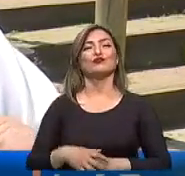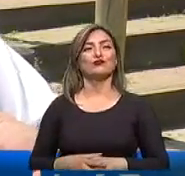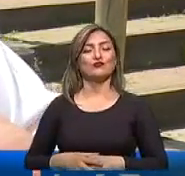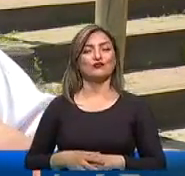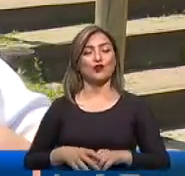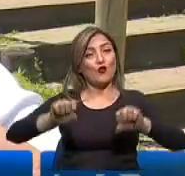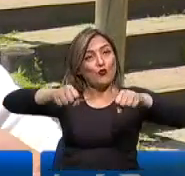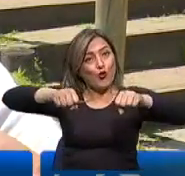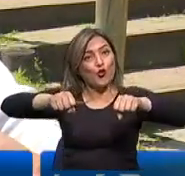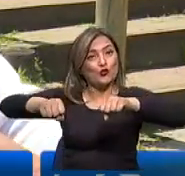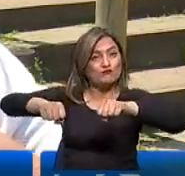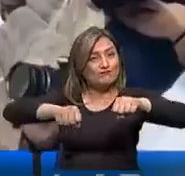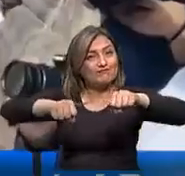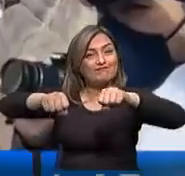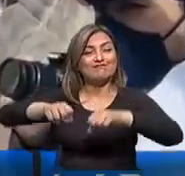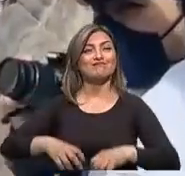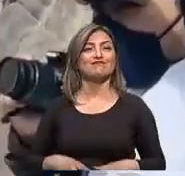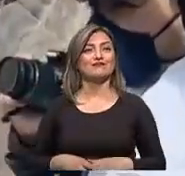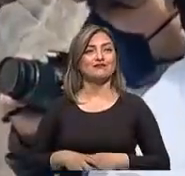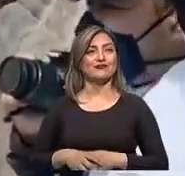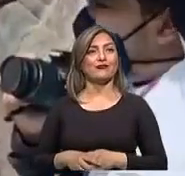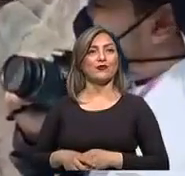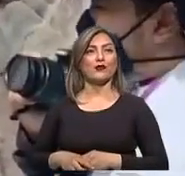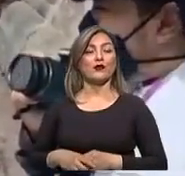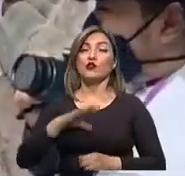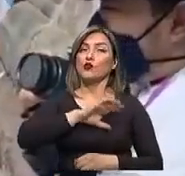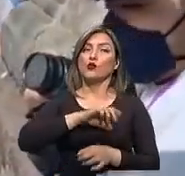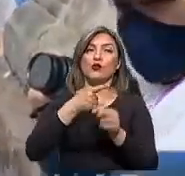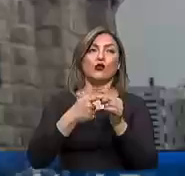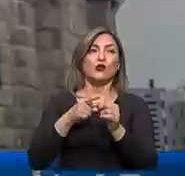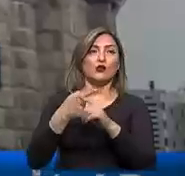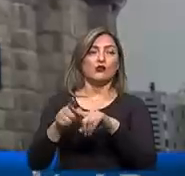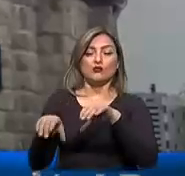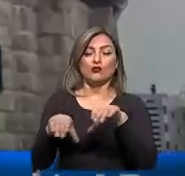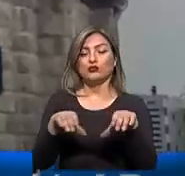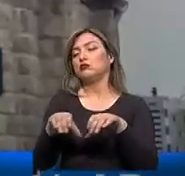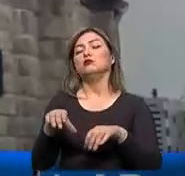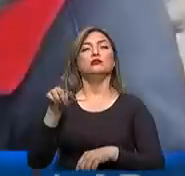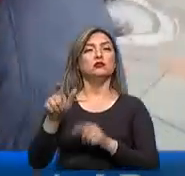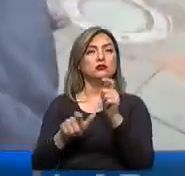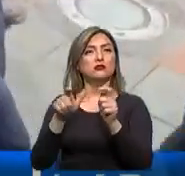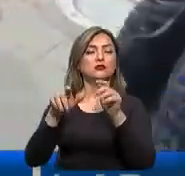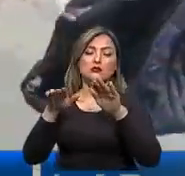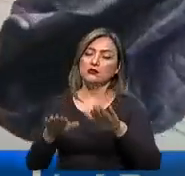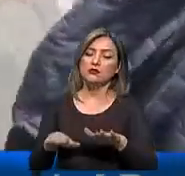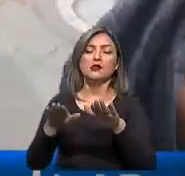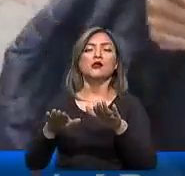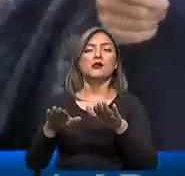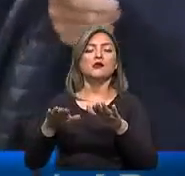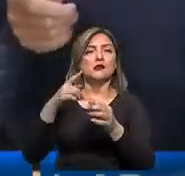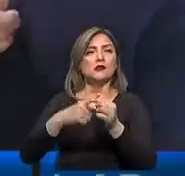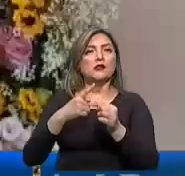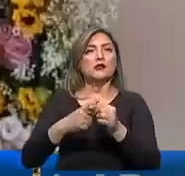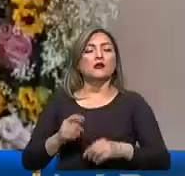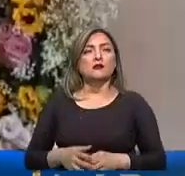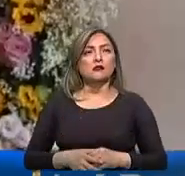no?, salir en moto también, hacer un poco de camping. El municipio capitalino realizó varias actividades para quienes se quedaron en este feriado. Una de